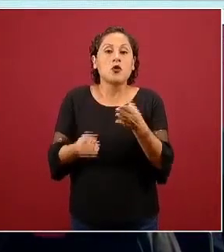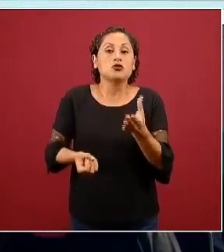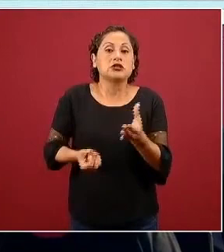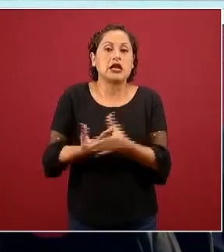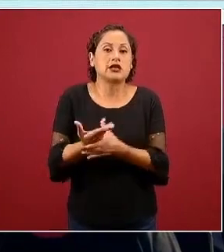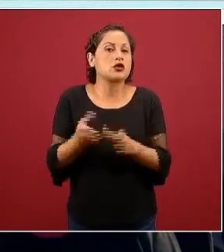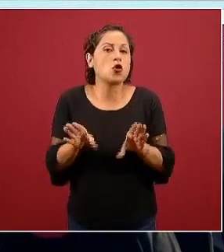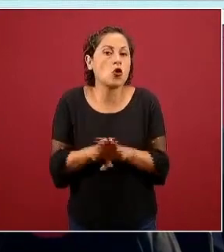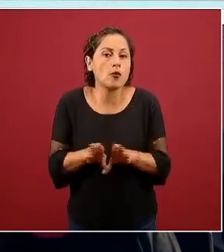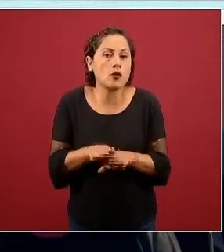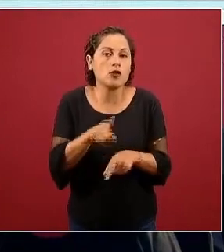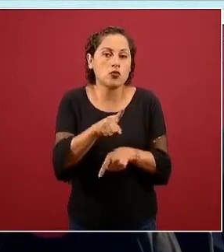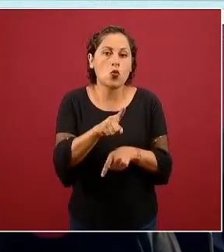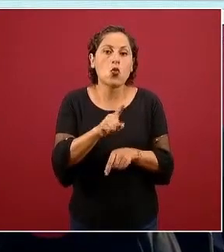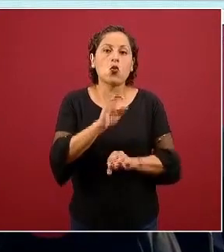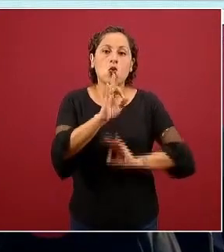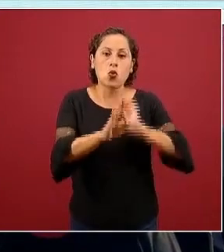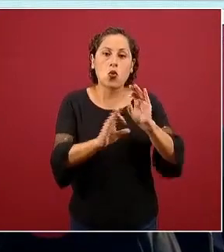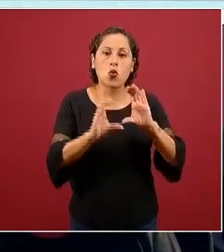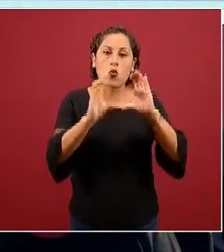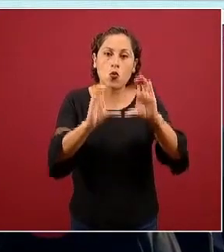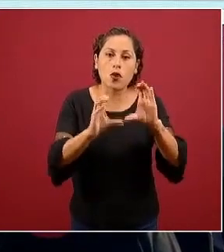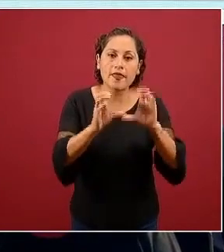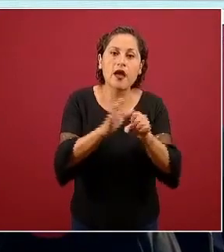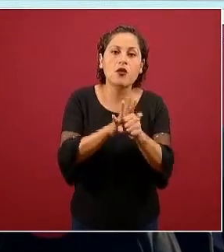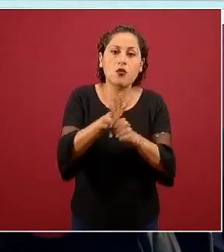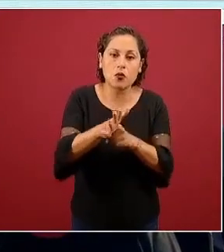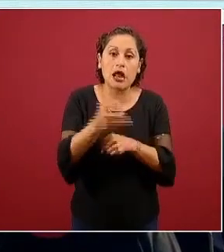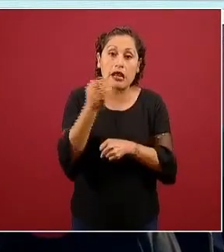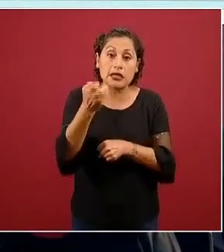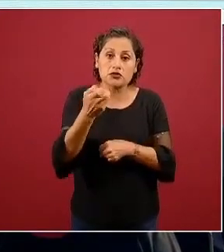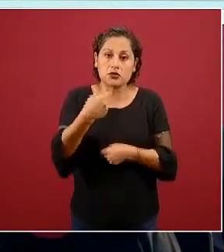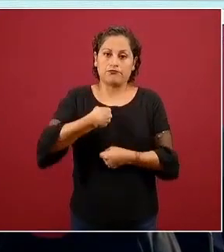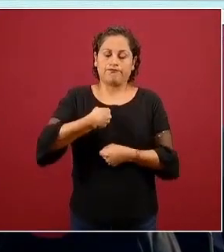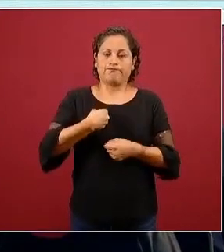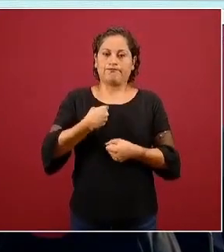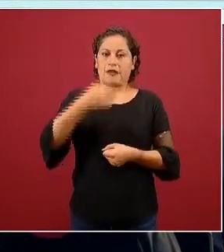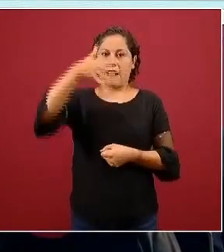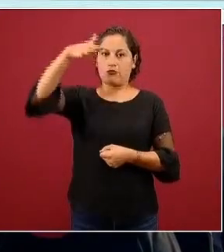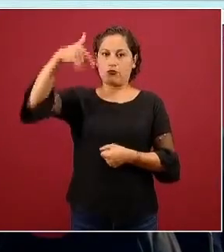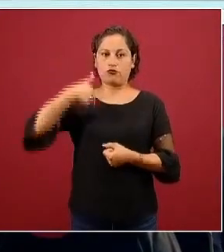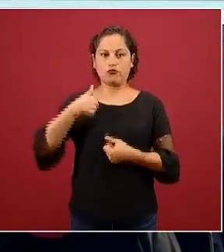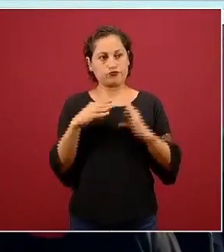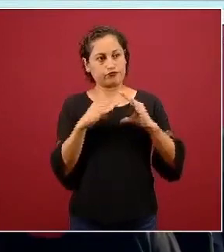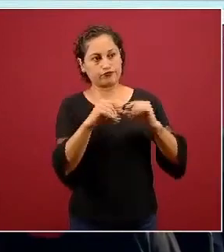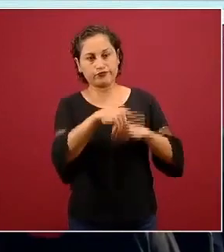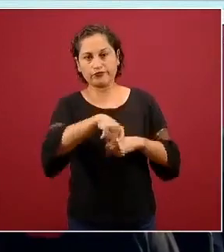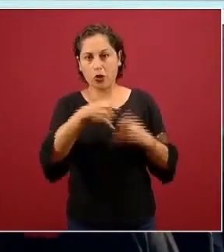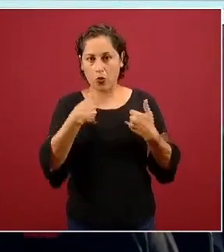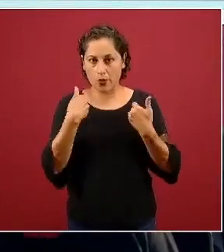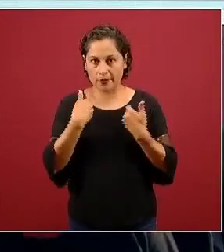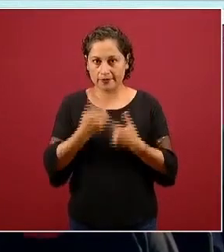es lo mejor que podemos hacer con ellos. La siguiente, por favor.